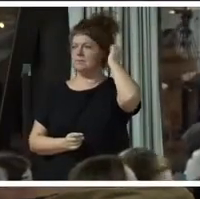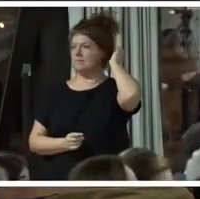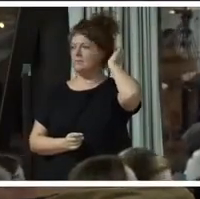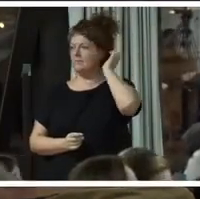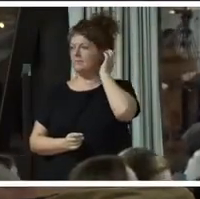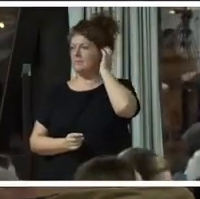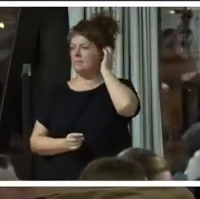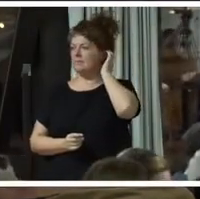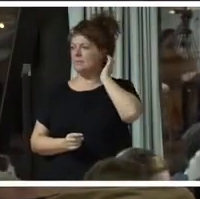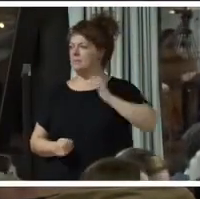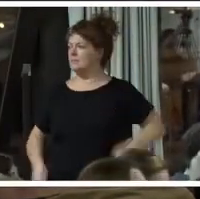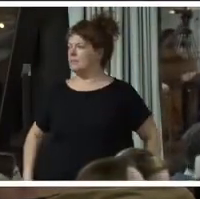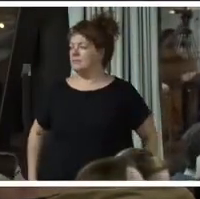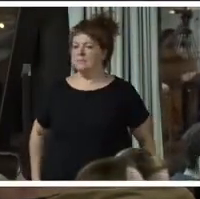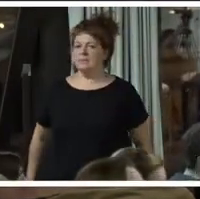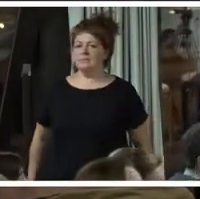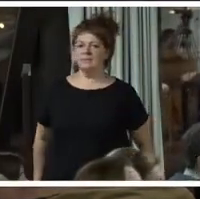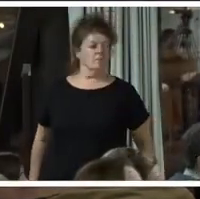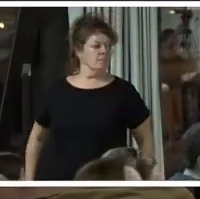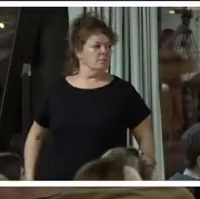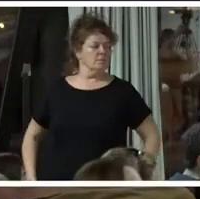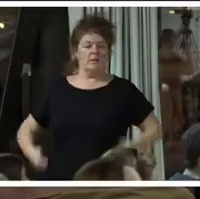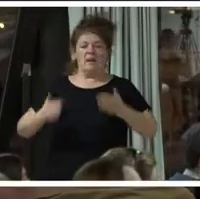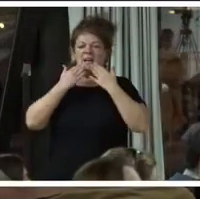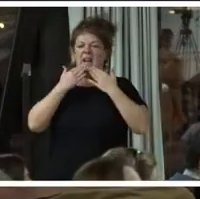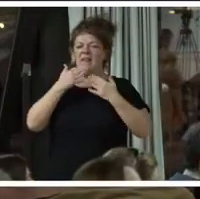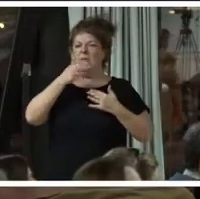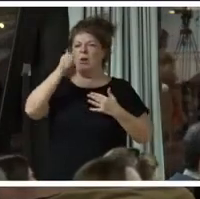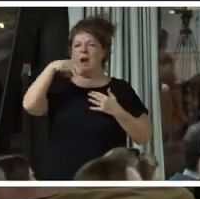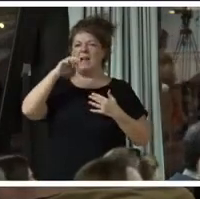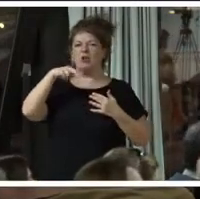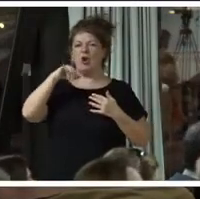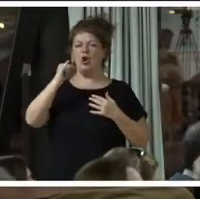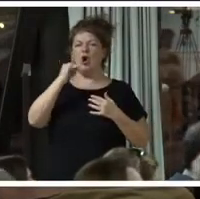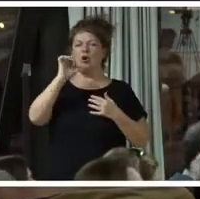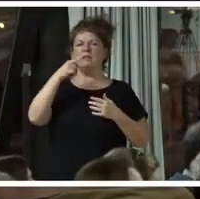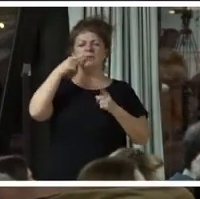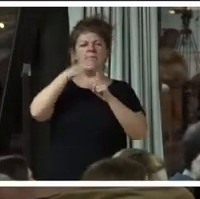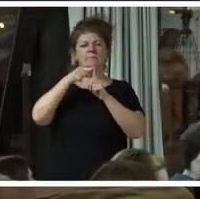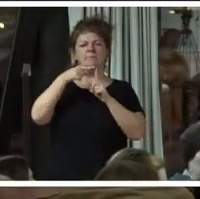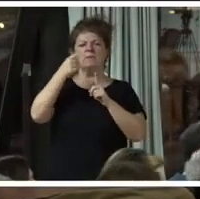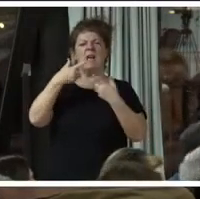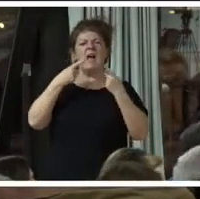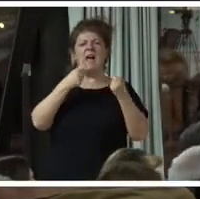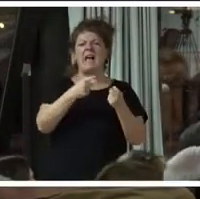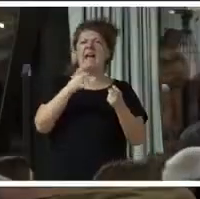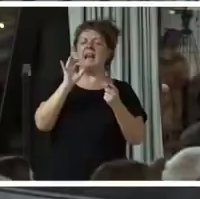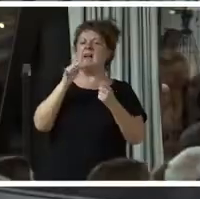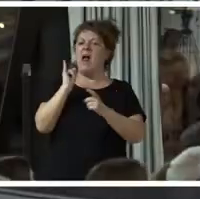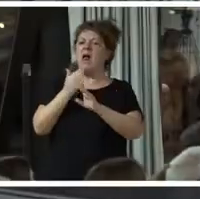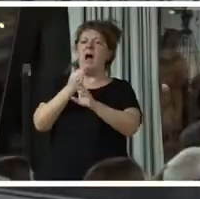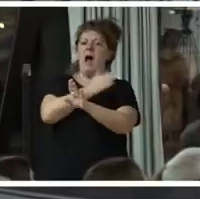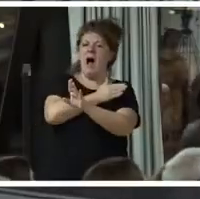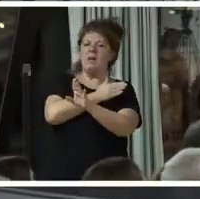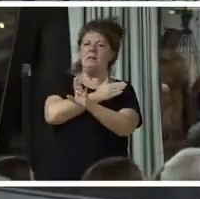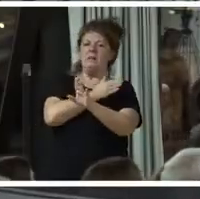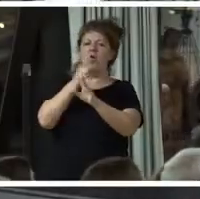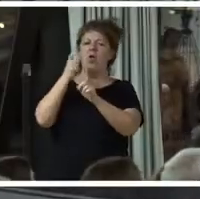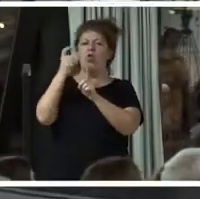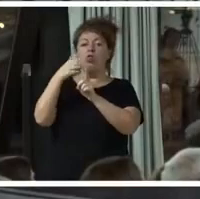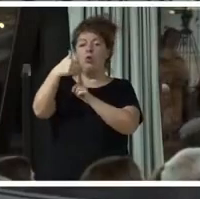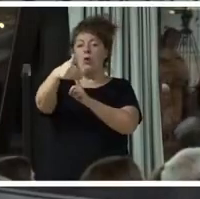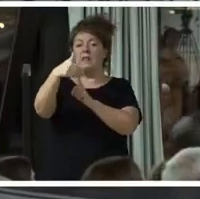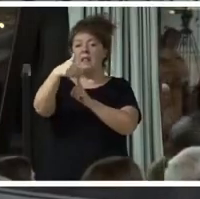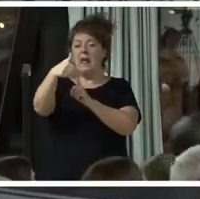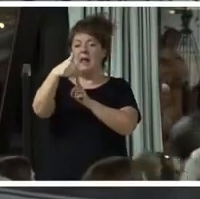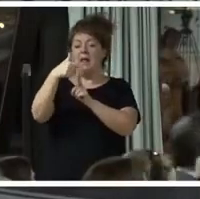gracias Muchísimas gracias Antonio José creo que además has hecho hincapié en una cuestión clave no que es que Las Guerras tienen un antes tienen un un durante y